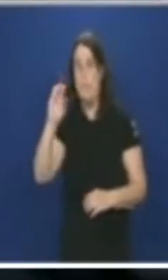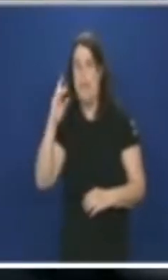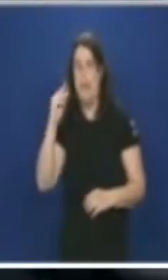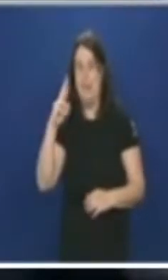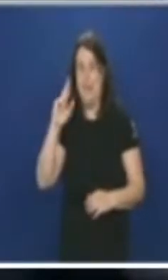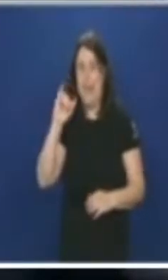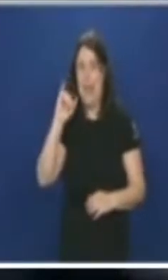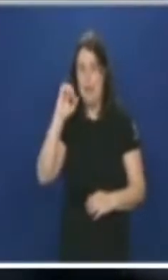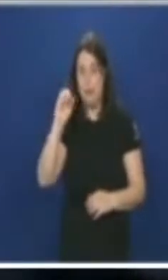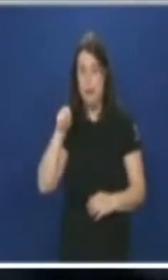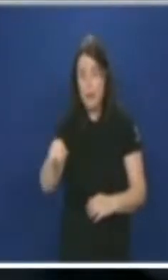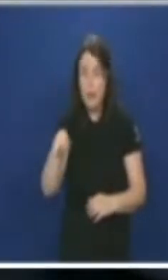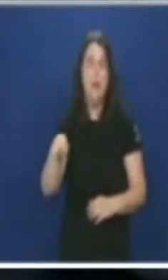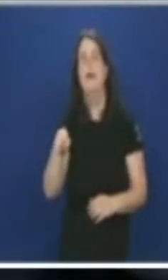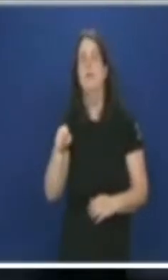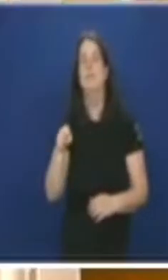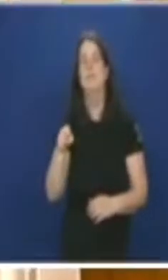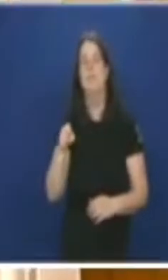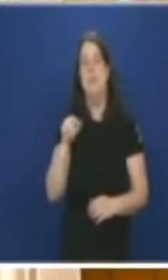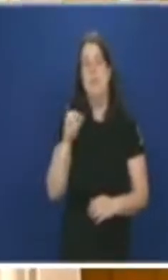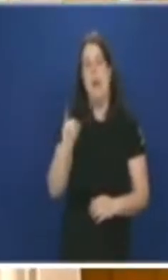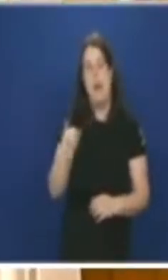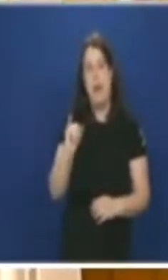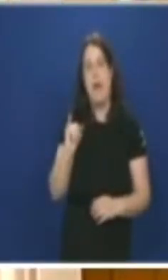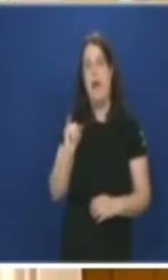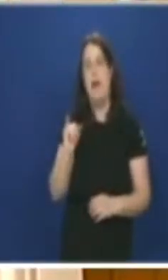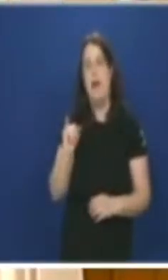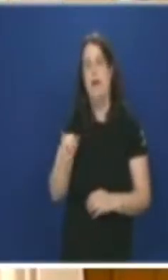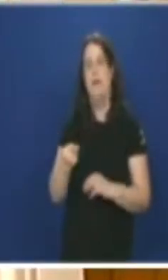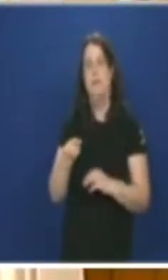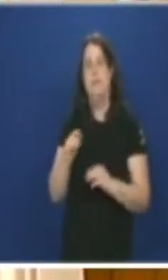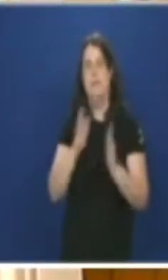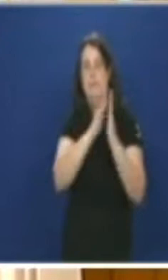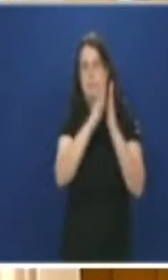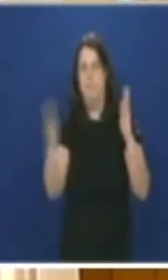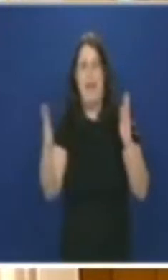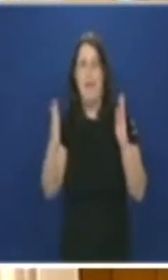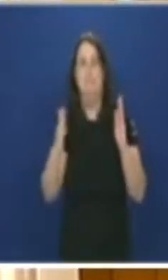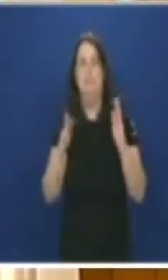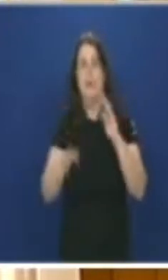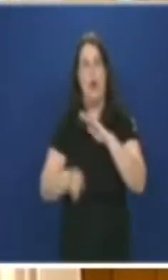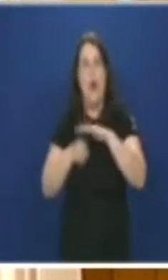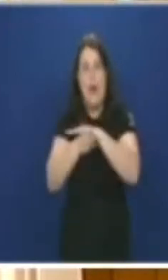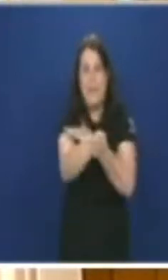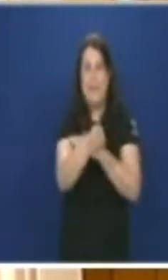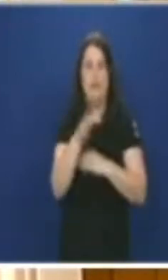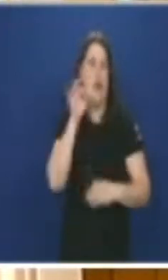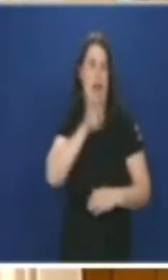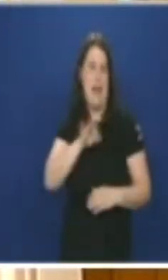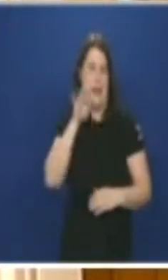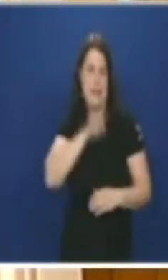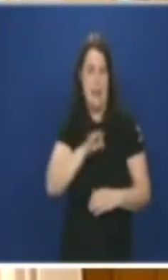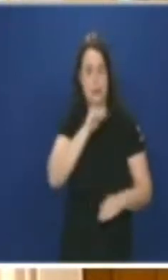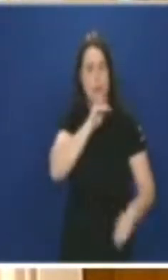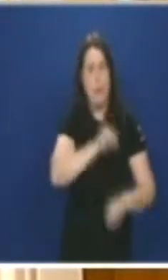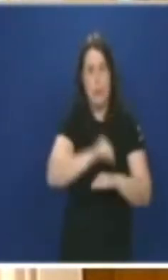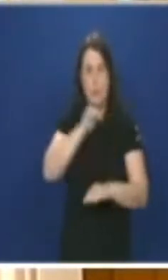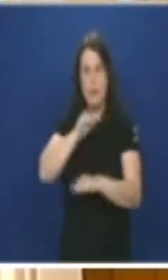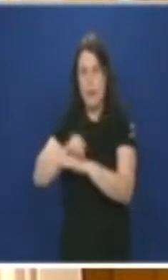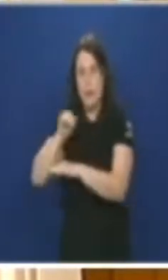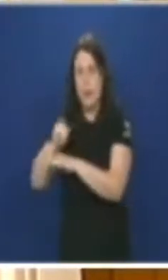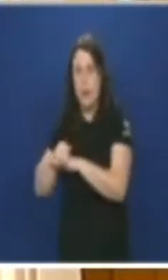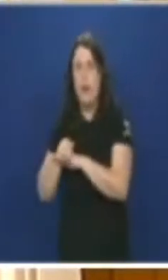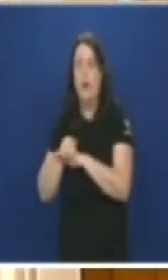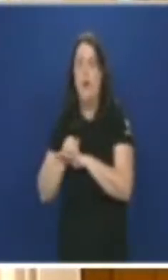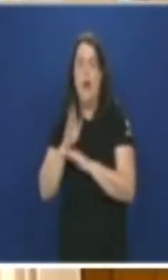mantén esta acceso o faro da galeguidade, cumplindo os fins que os